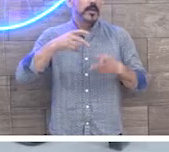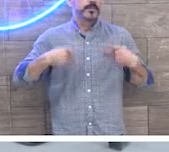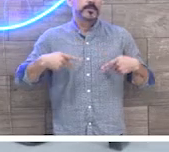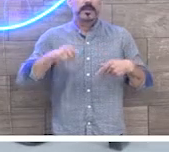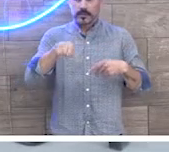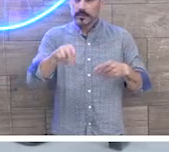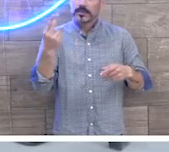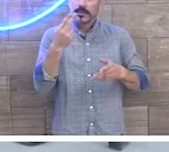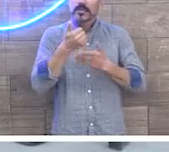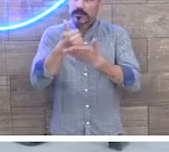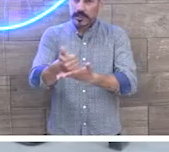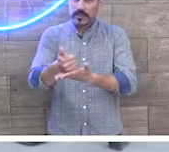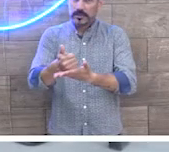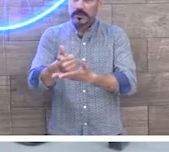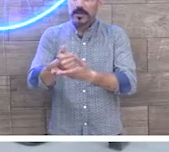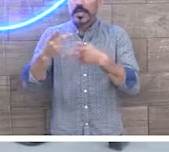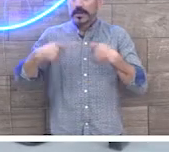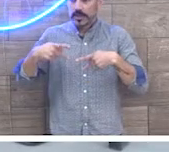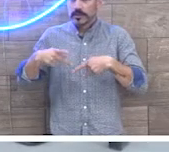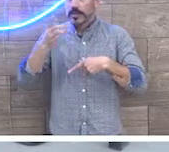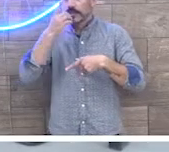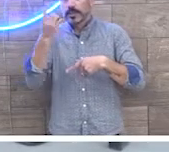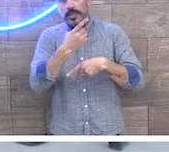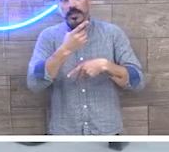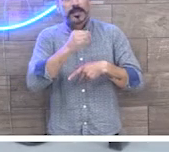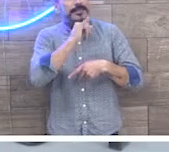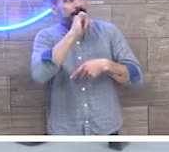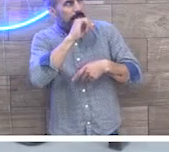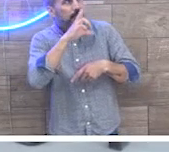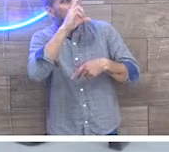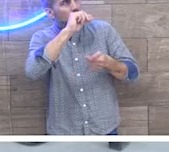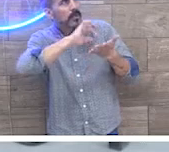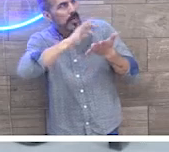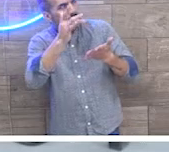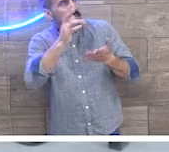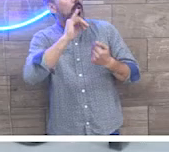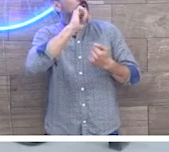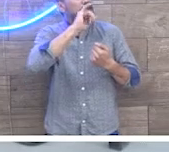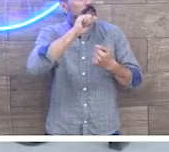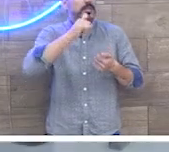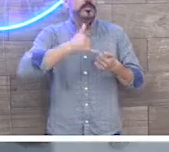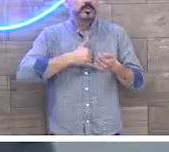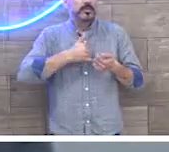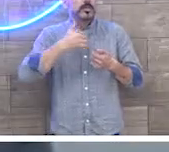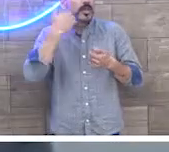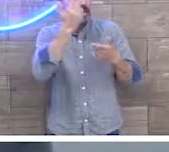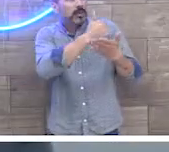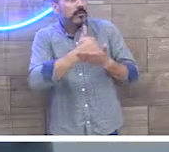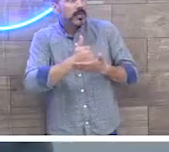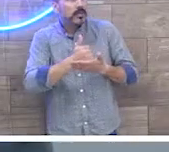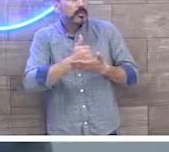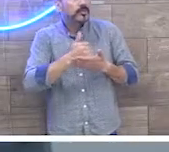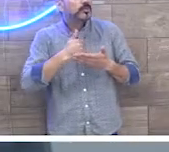requiere el apoyo. Y la persona ya dirá si se requiere y de qué manera lo pueden hacer. Ahorita que lo mencionaste,